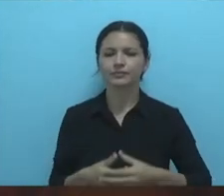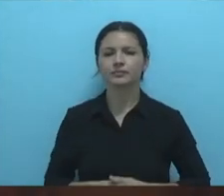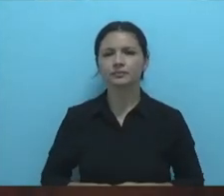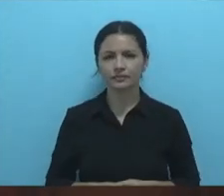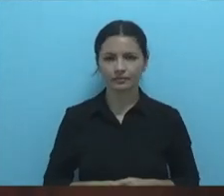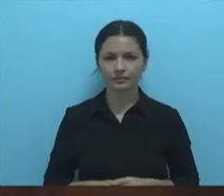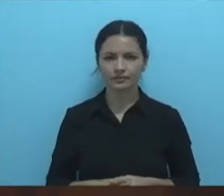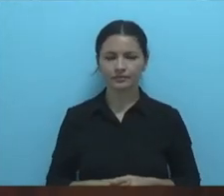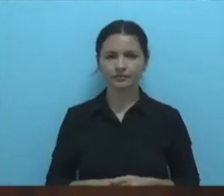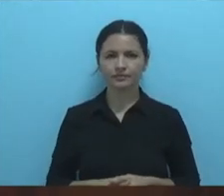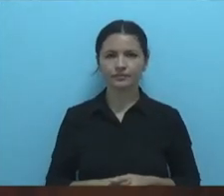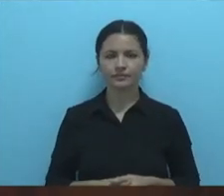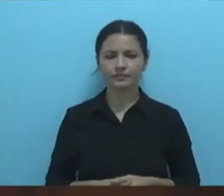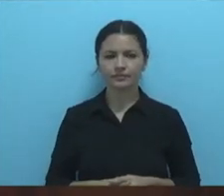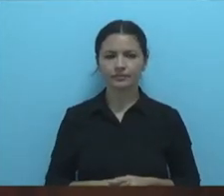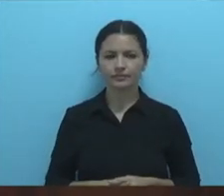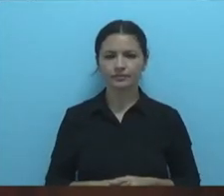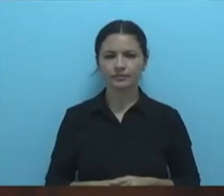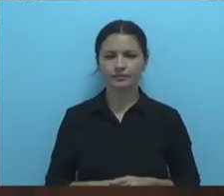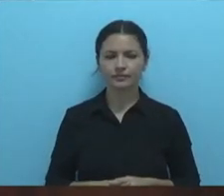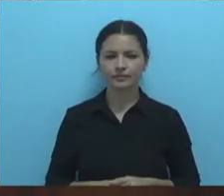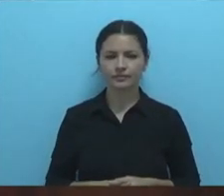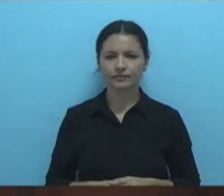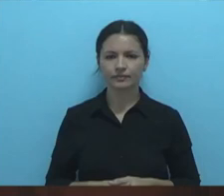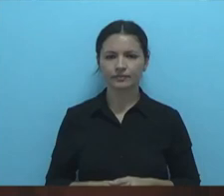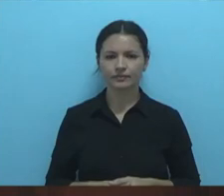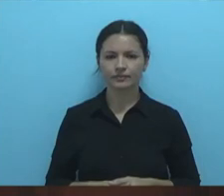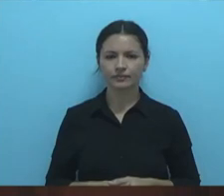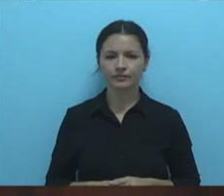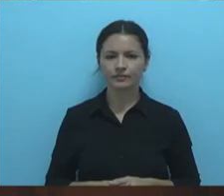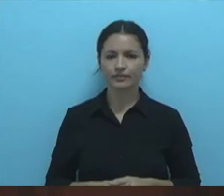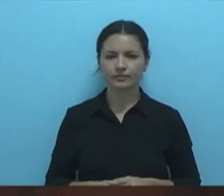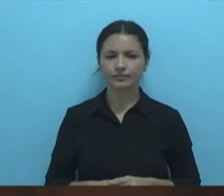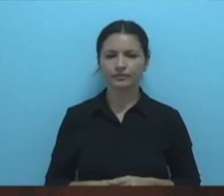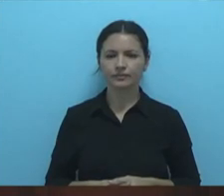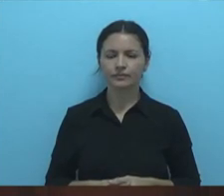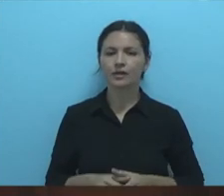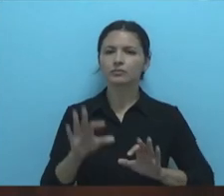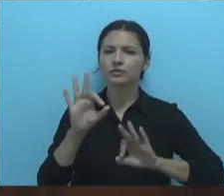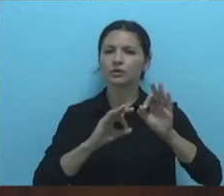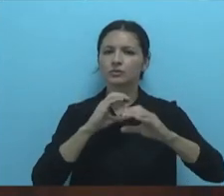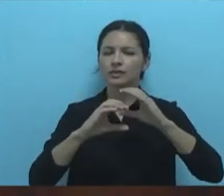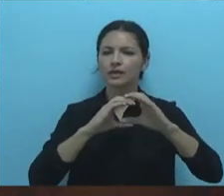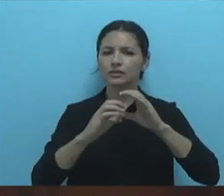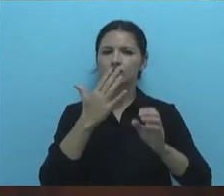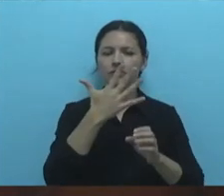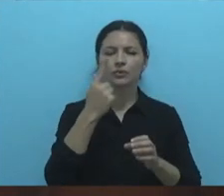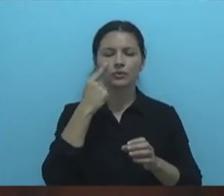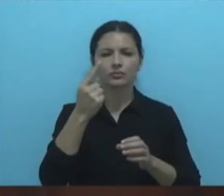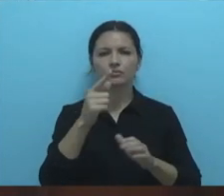labor parlamentaria para su tratamiento sobre tabla por secretaría hacer lectura proyecto de comunicación